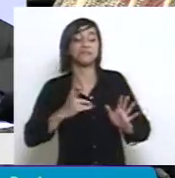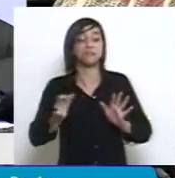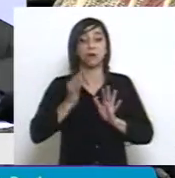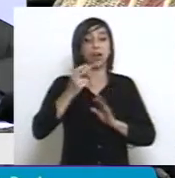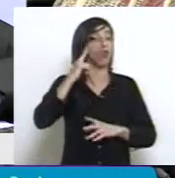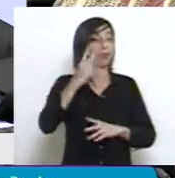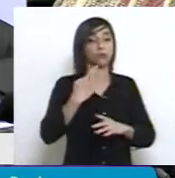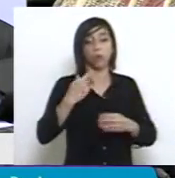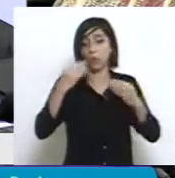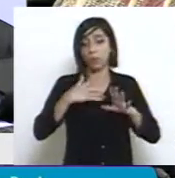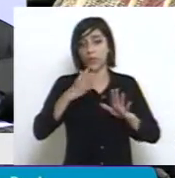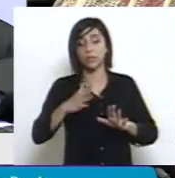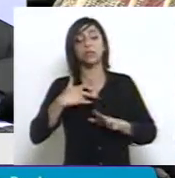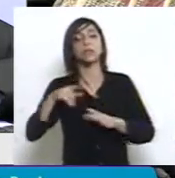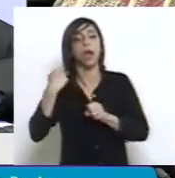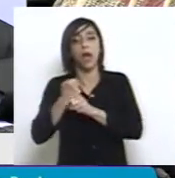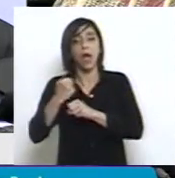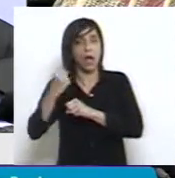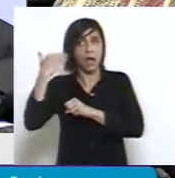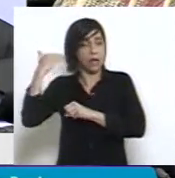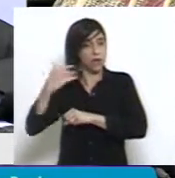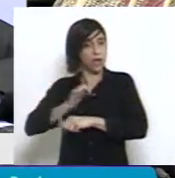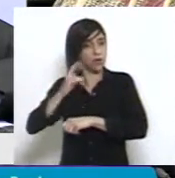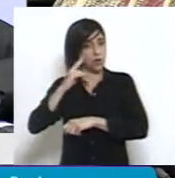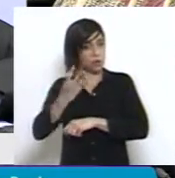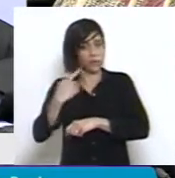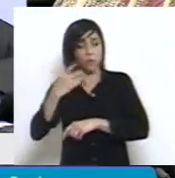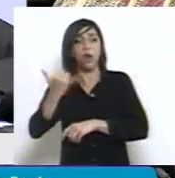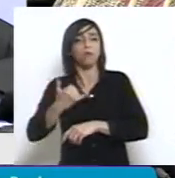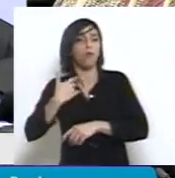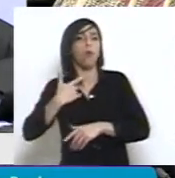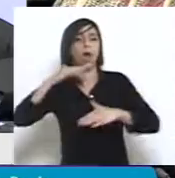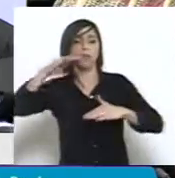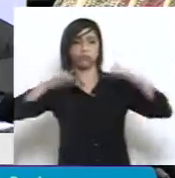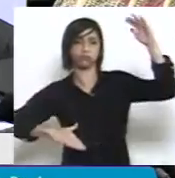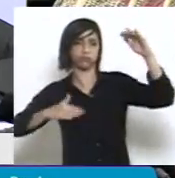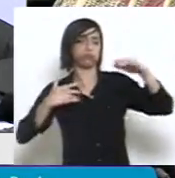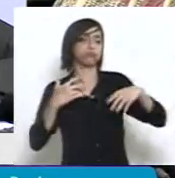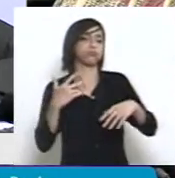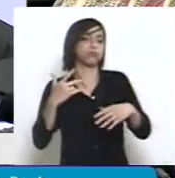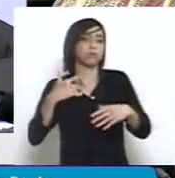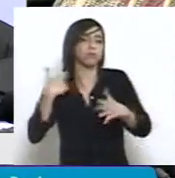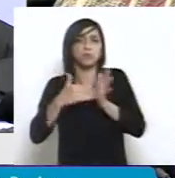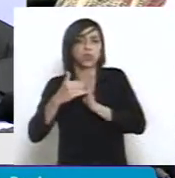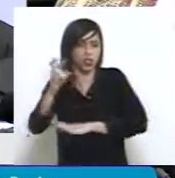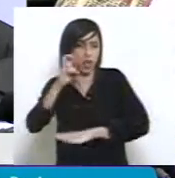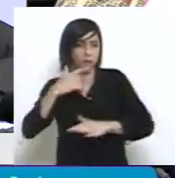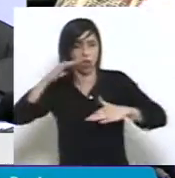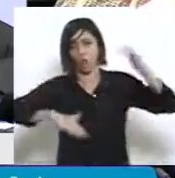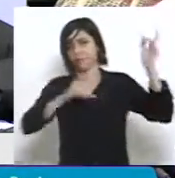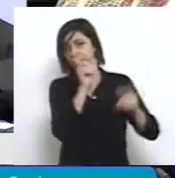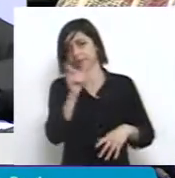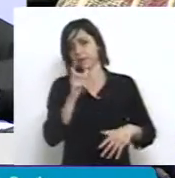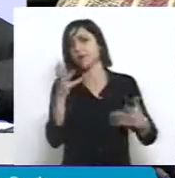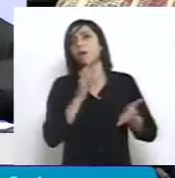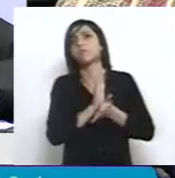tenemos 3.800 millones de dólares promedio de desequilibrio en la balanza comercial, es decir, más de 20 años de balanza comercial deficitaria